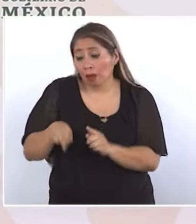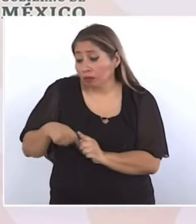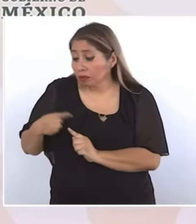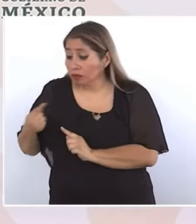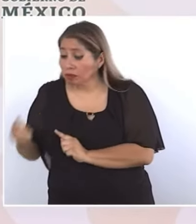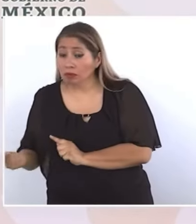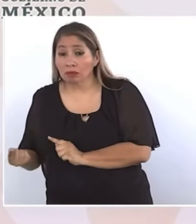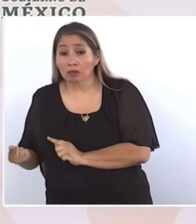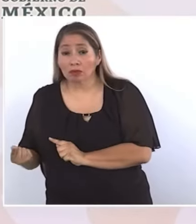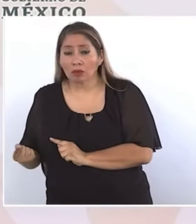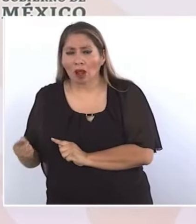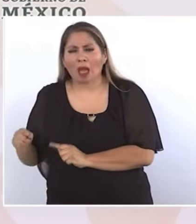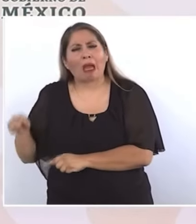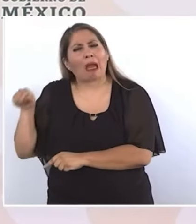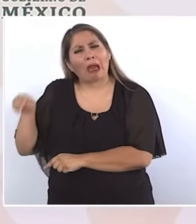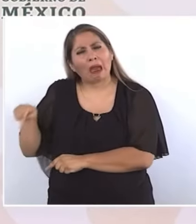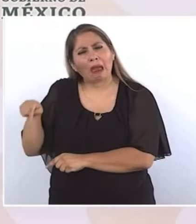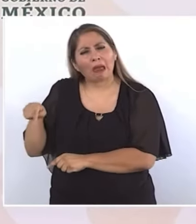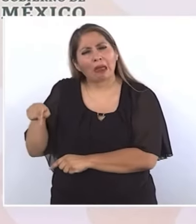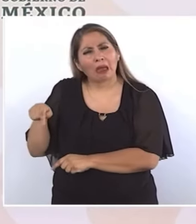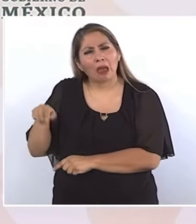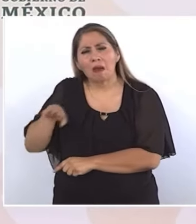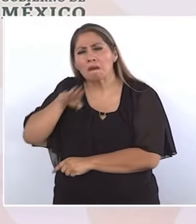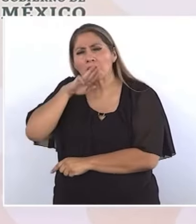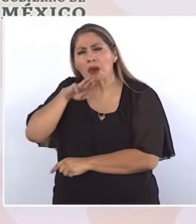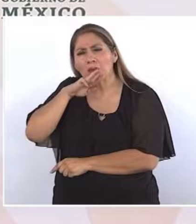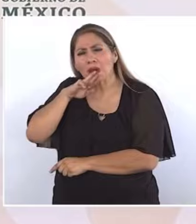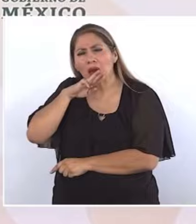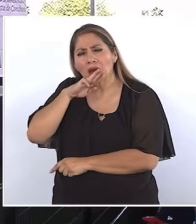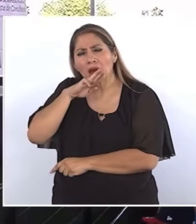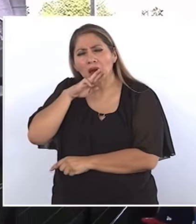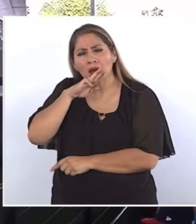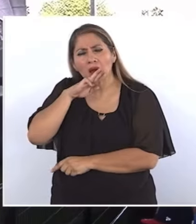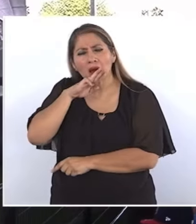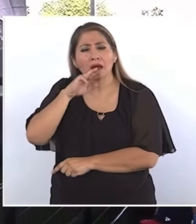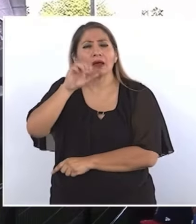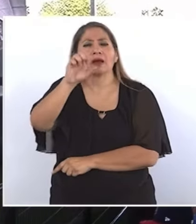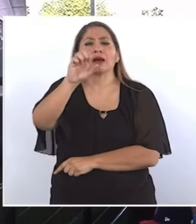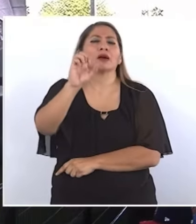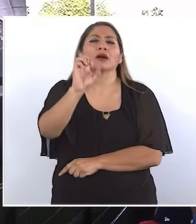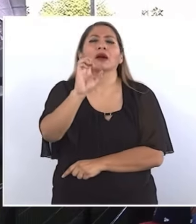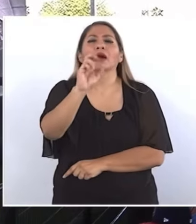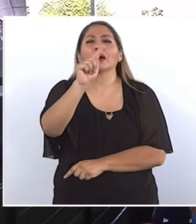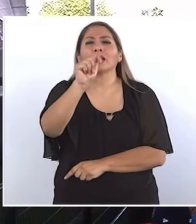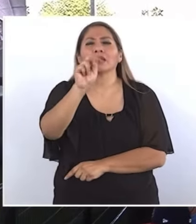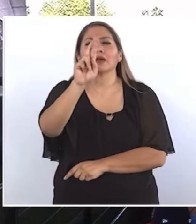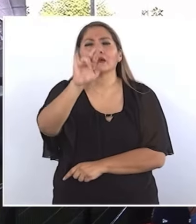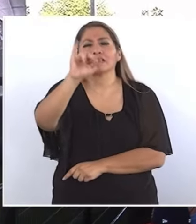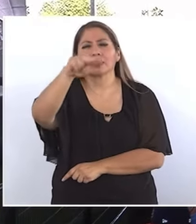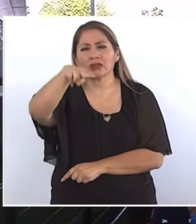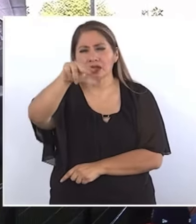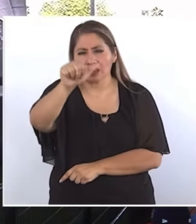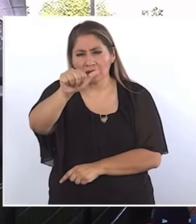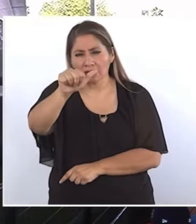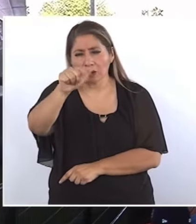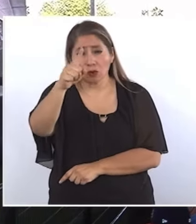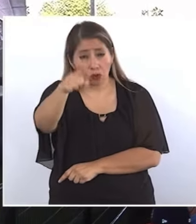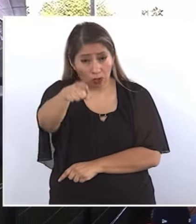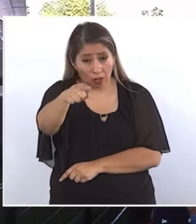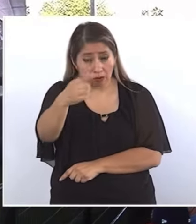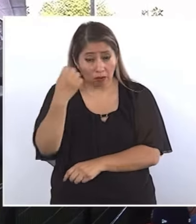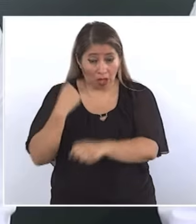a Doña trini que ella es madre de de Raúl villasana Cantú y quien usted hace años